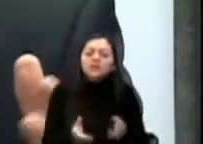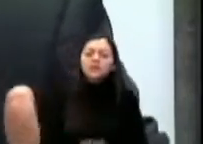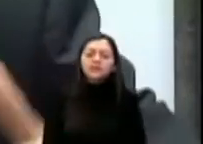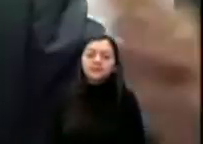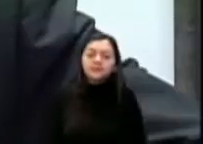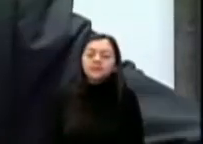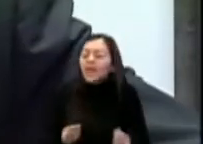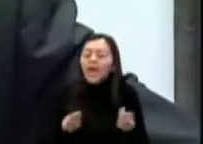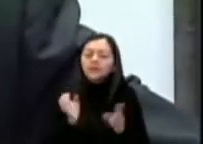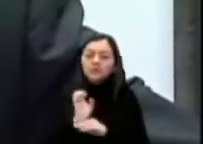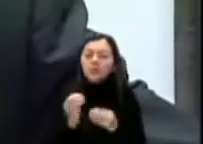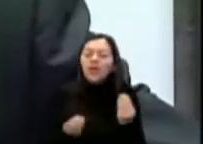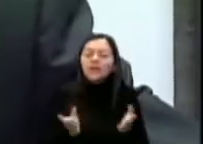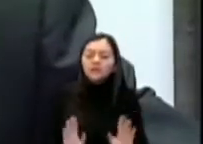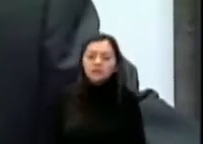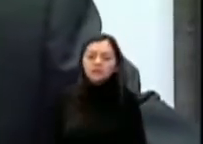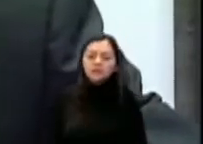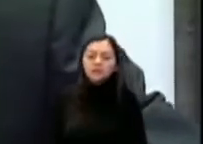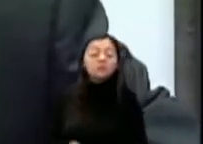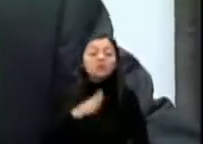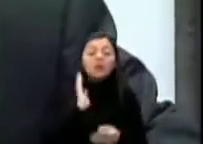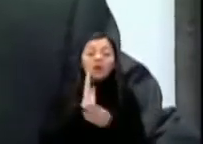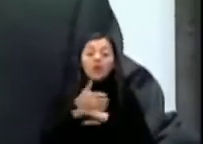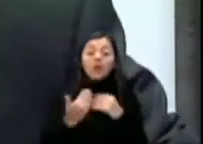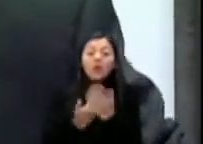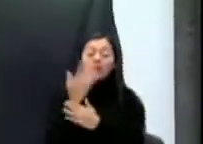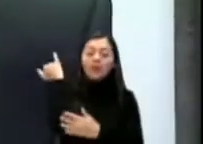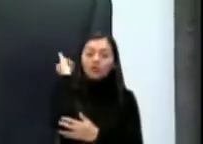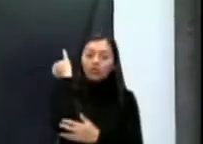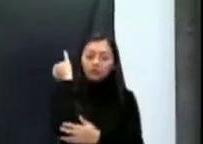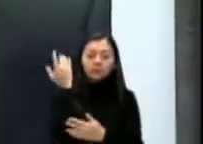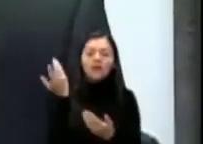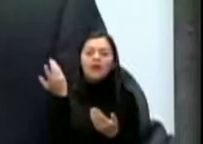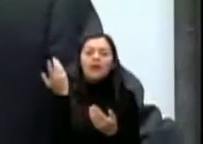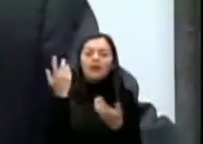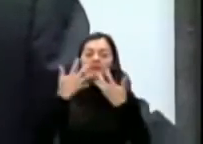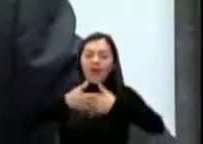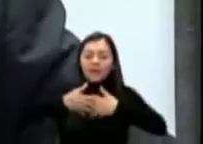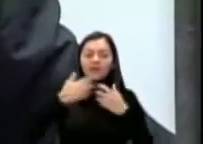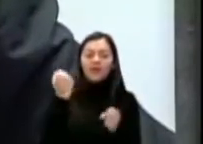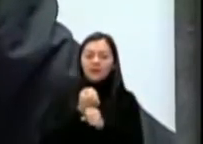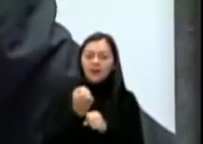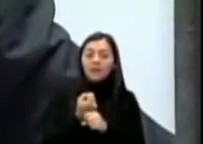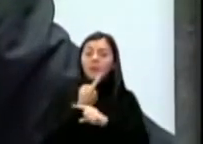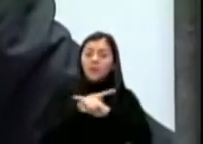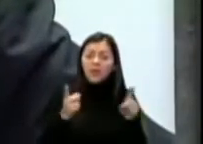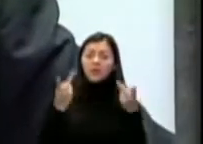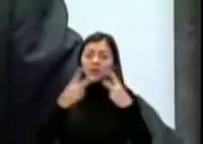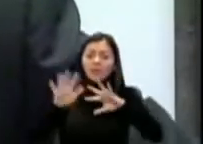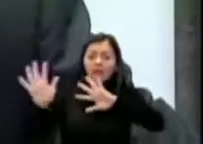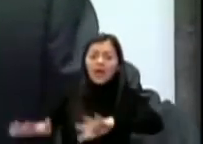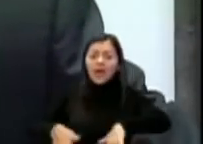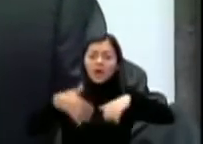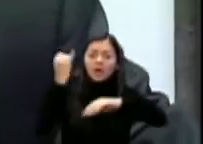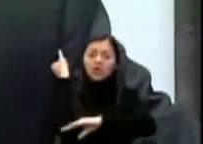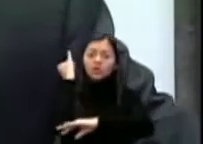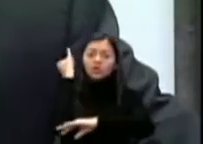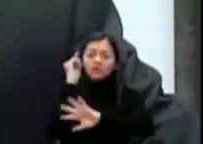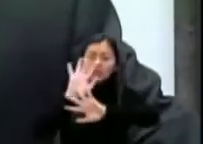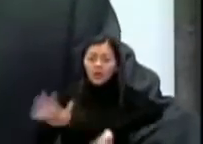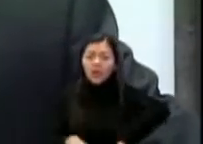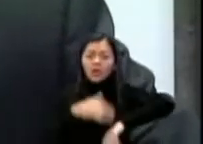ejes industrialización para el buen vivir las industrias básicas pero también la agroindustria también la innovación